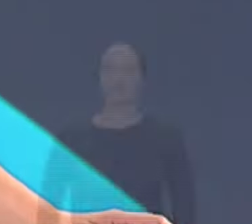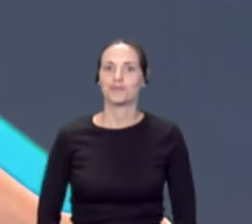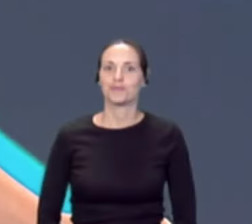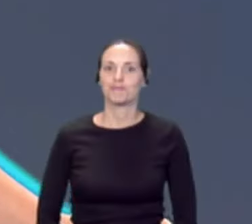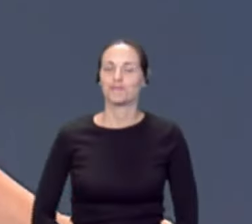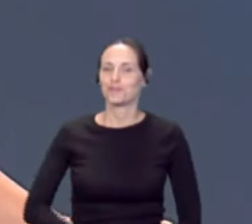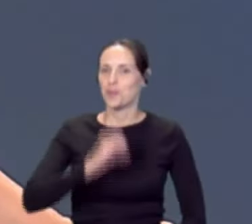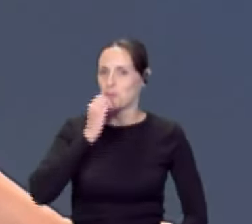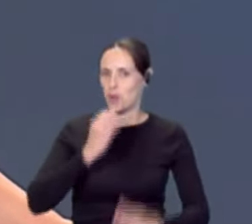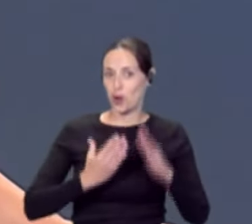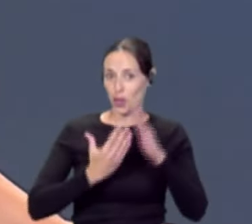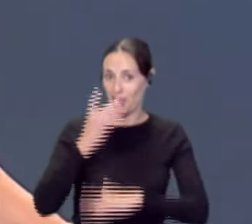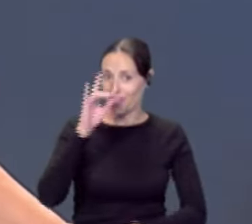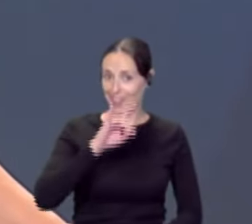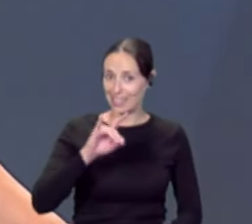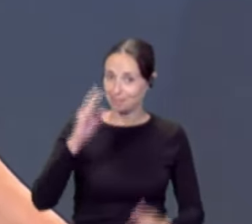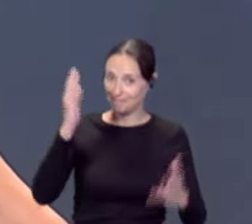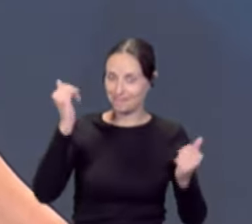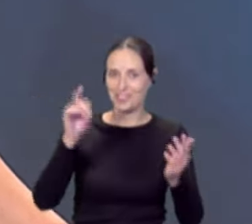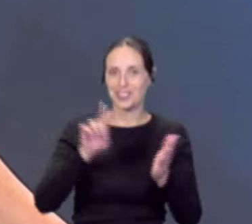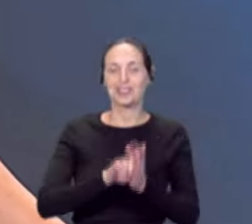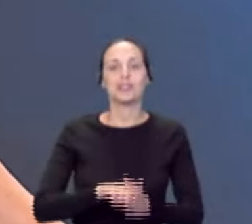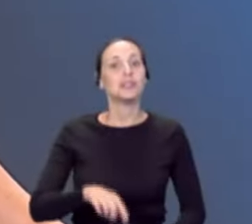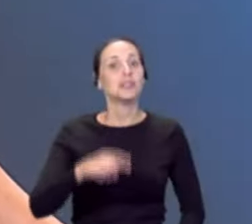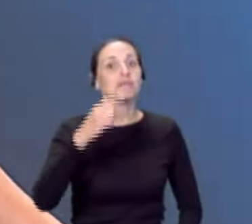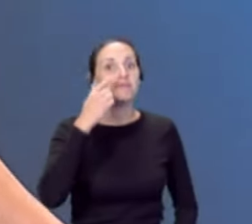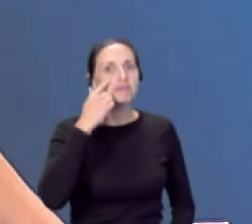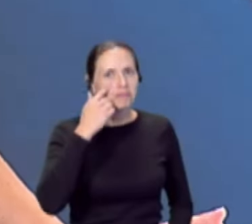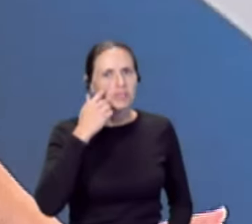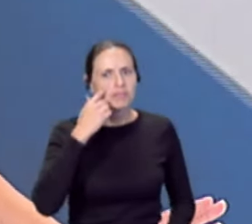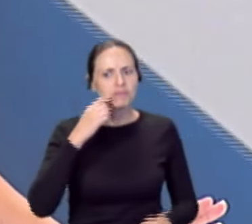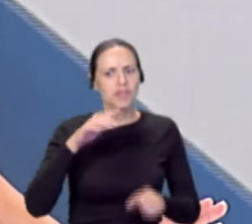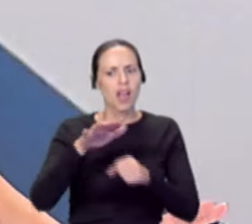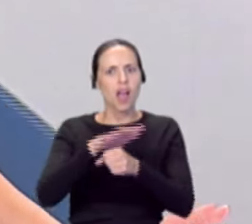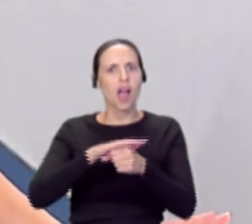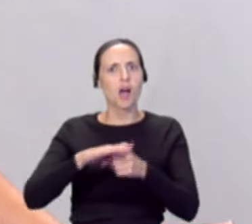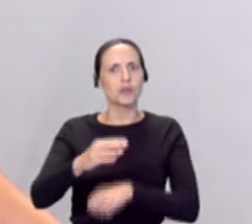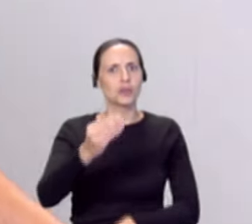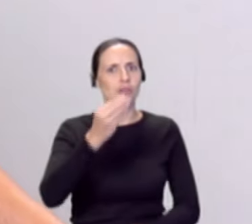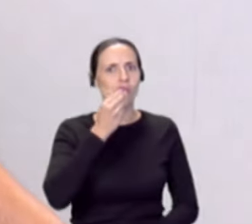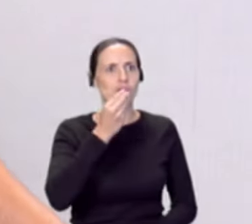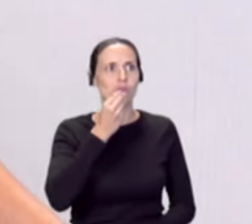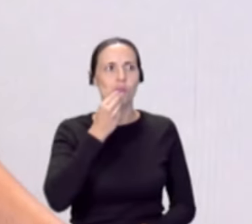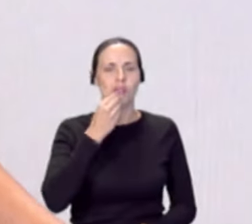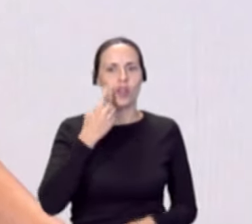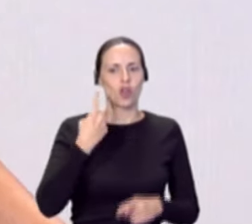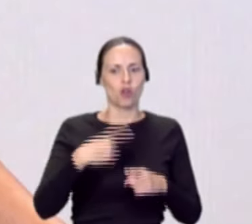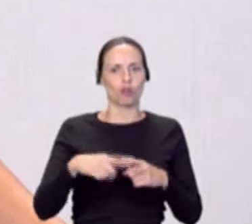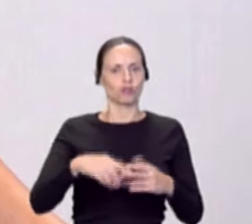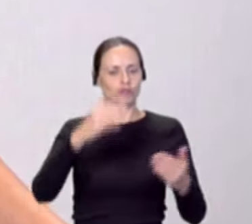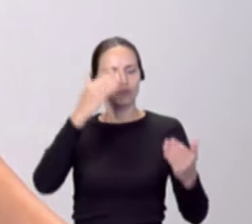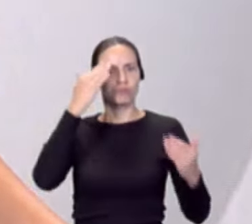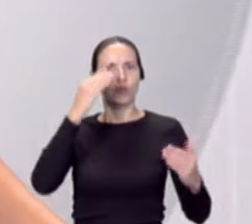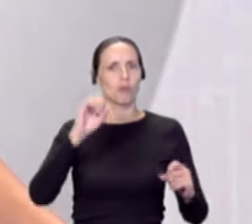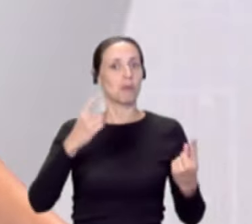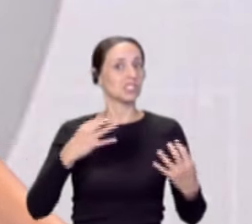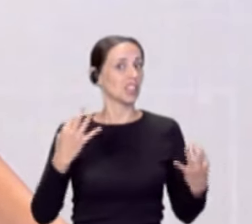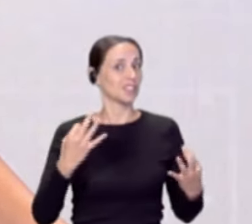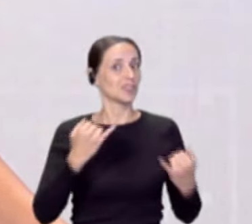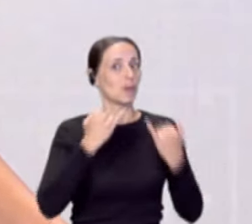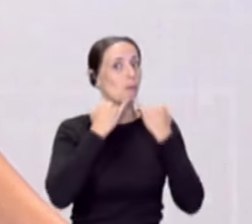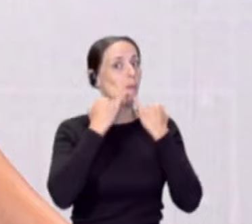Buenos días, Canarias, saludos de nuevo. Fíjense, en el universo culinario pocos manjares hay tan venerados como la pasta. Su